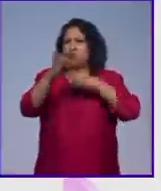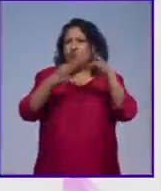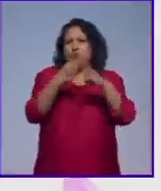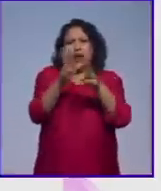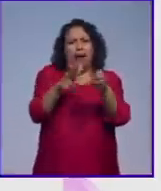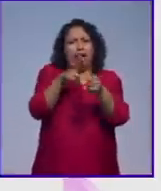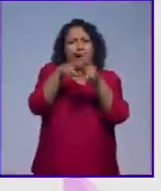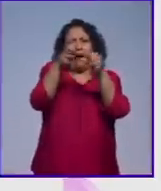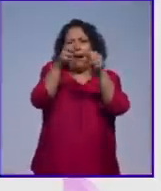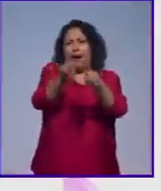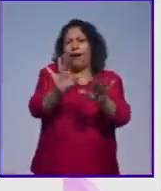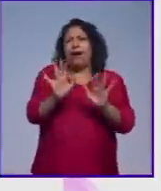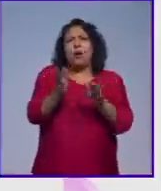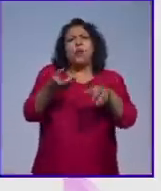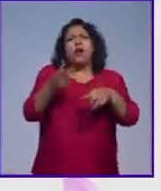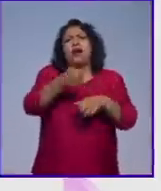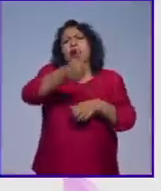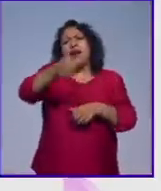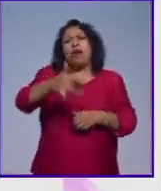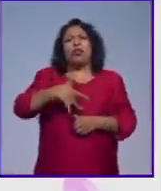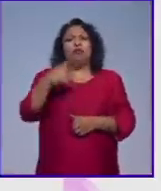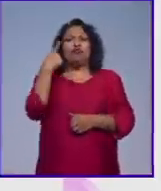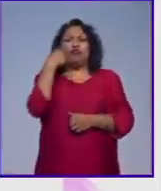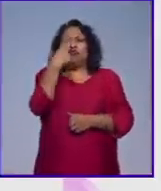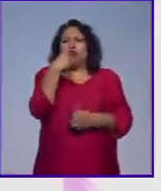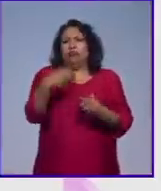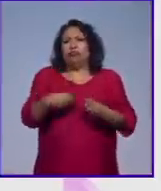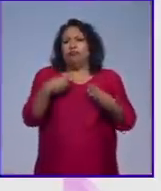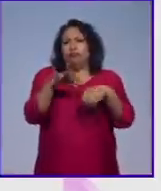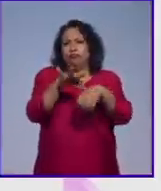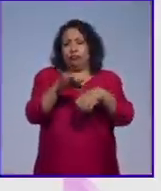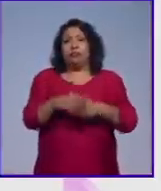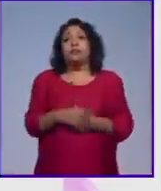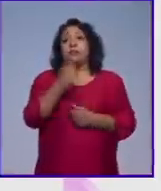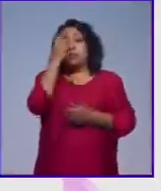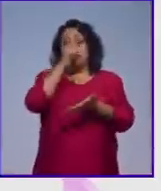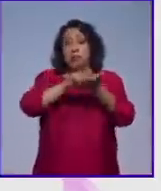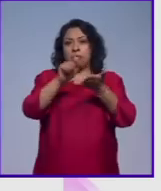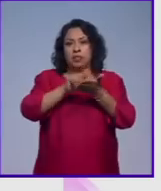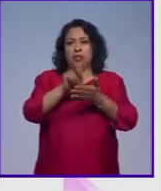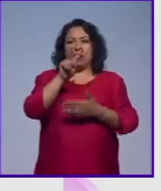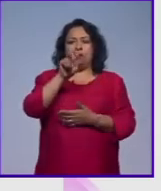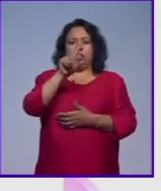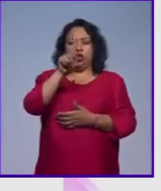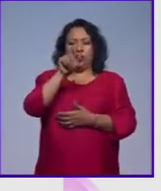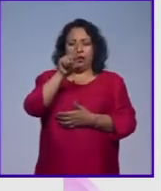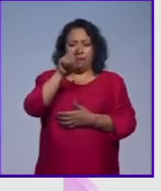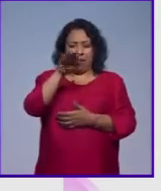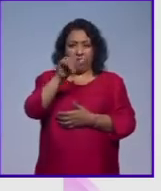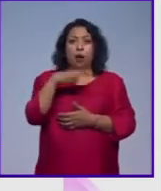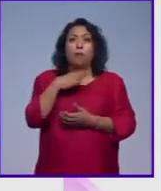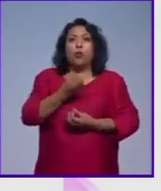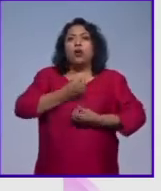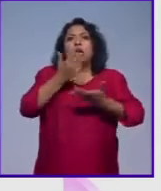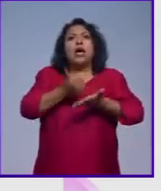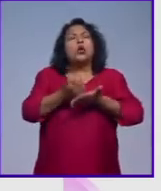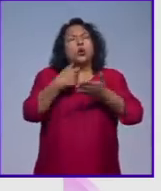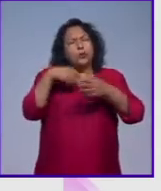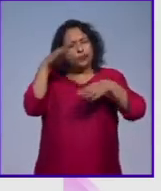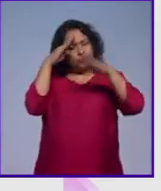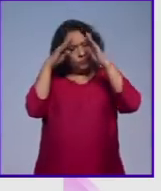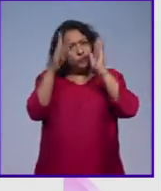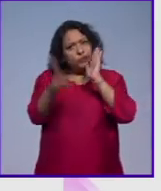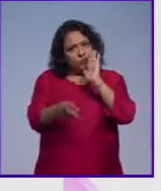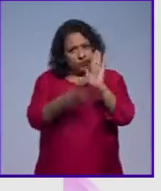¿no? O como lo vivimos cada uno. Para el autor de Bisonte Mantra, la poesía permite recapacitar.